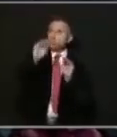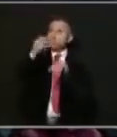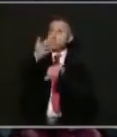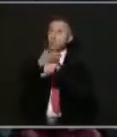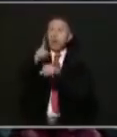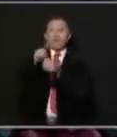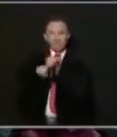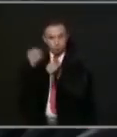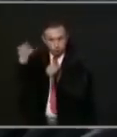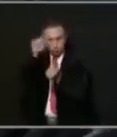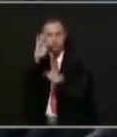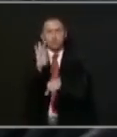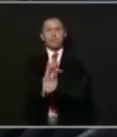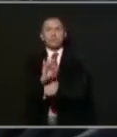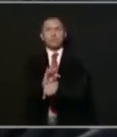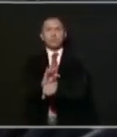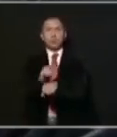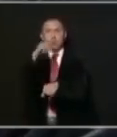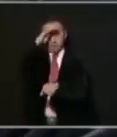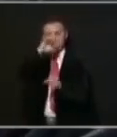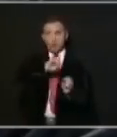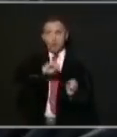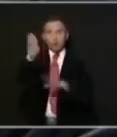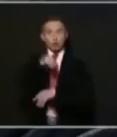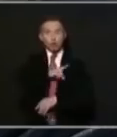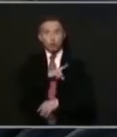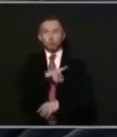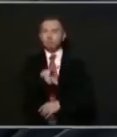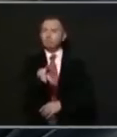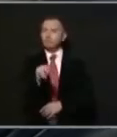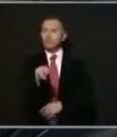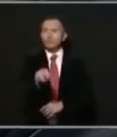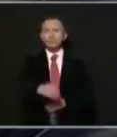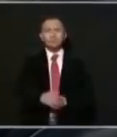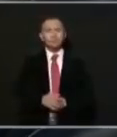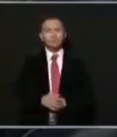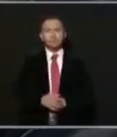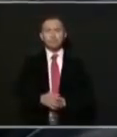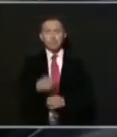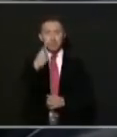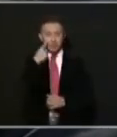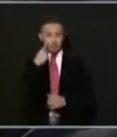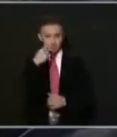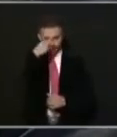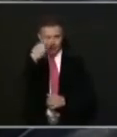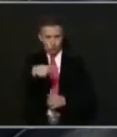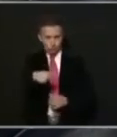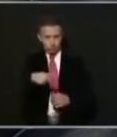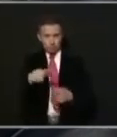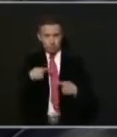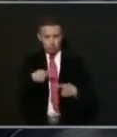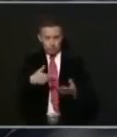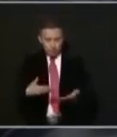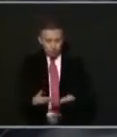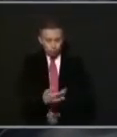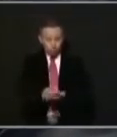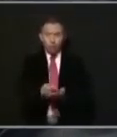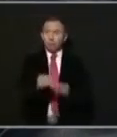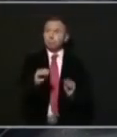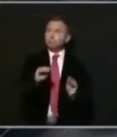solos. Miren lo que han hecho nuestros paisanos. Se fueron por